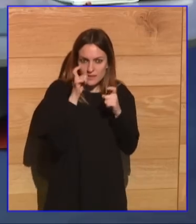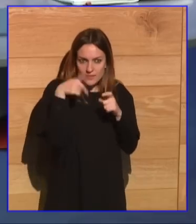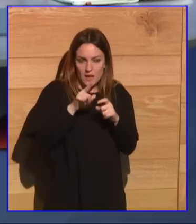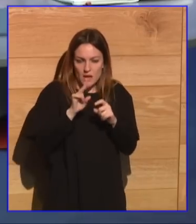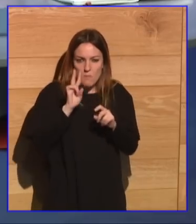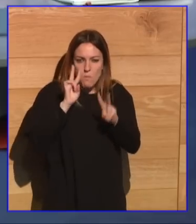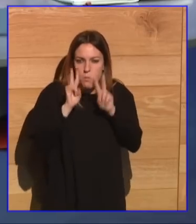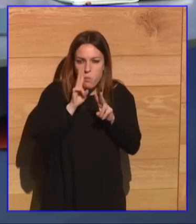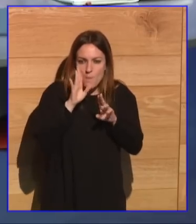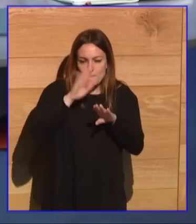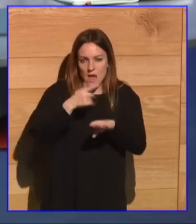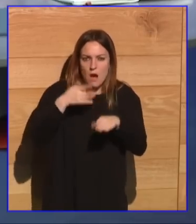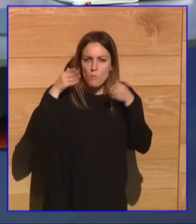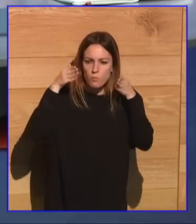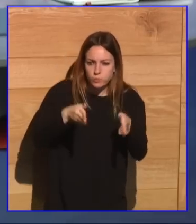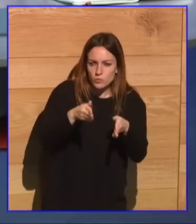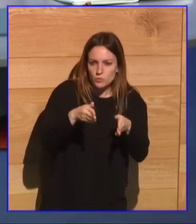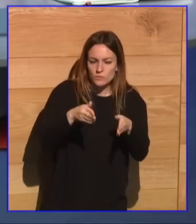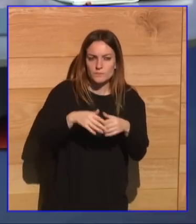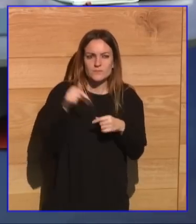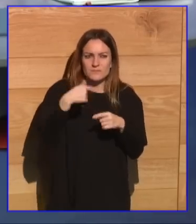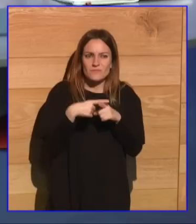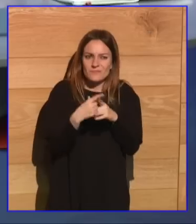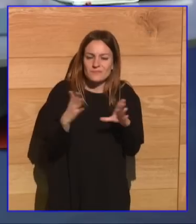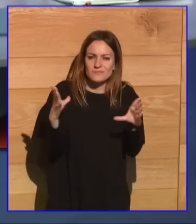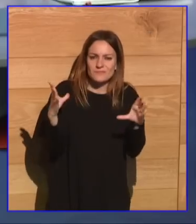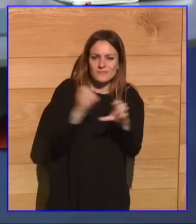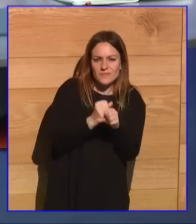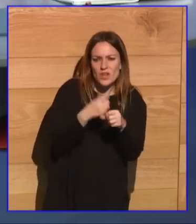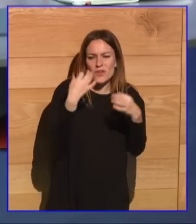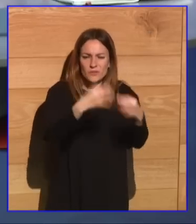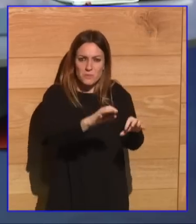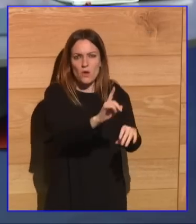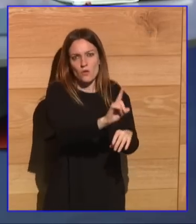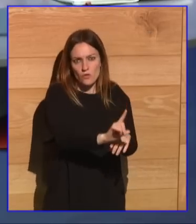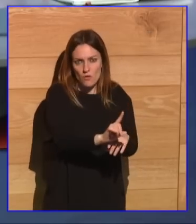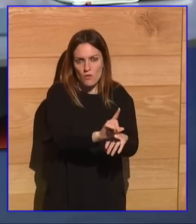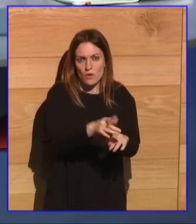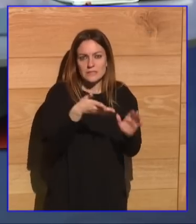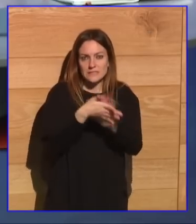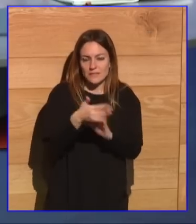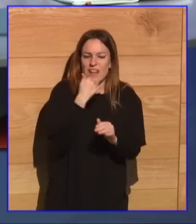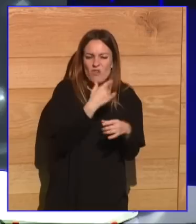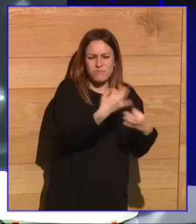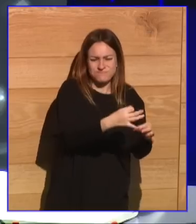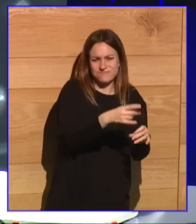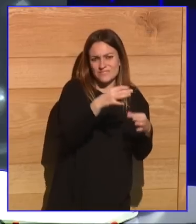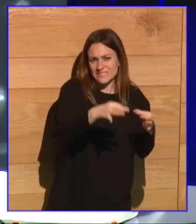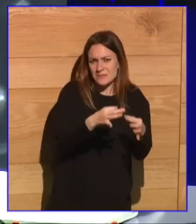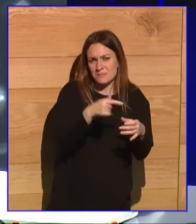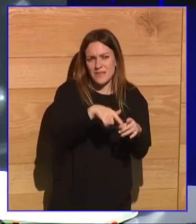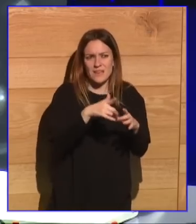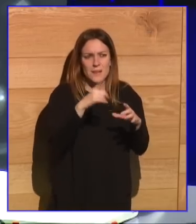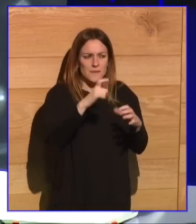Tratas de no crear esa oscuridad convencional, me refiero a convertida en convención, según la cual el espectador